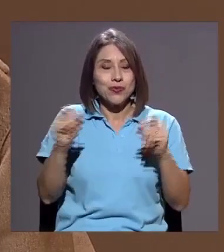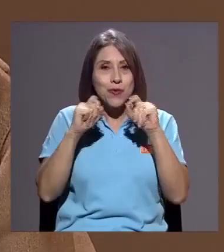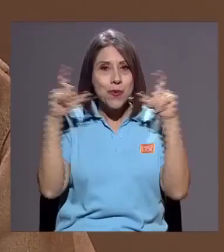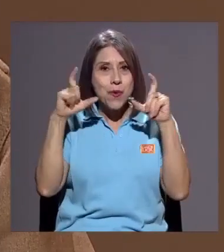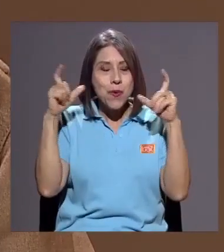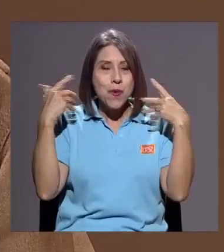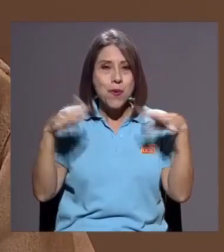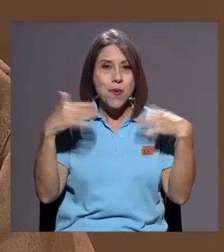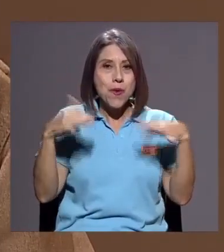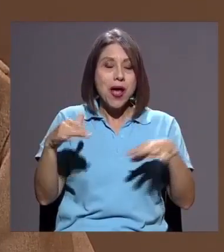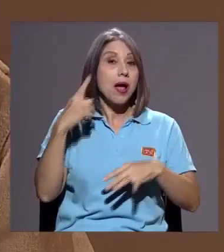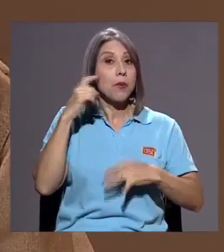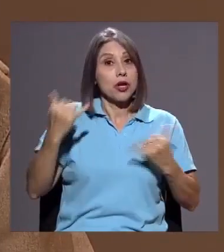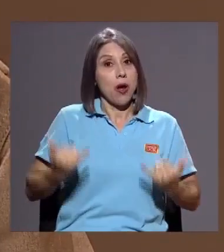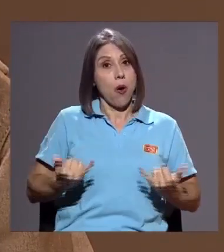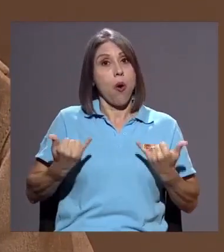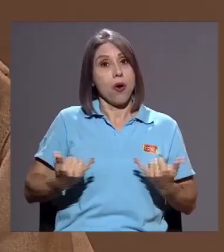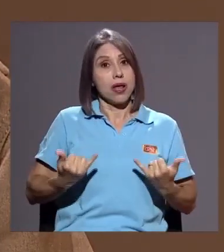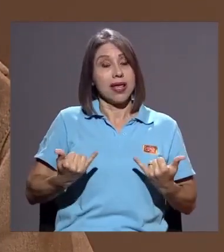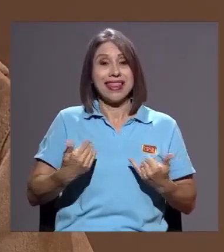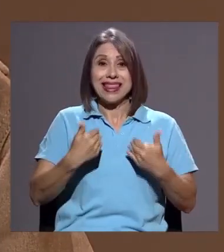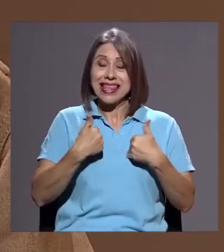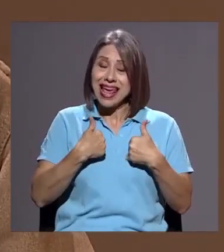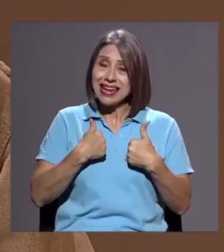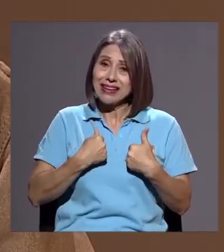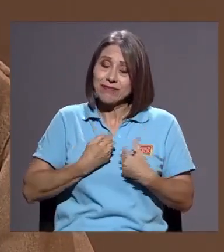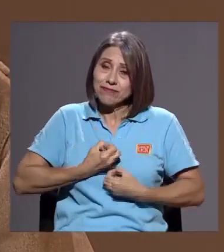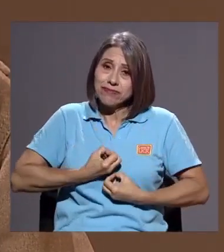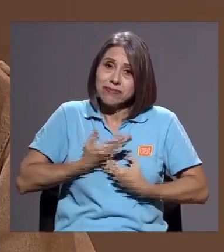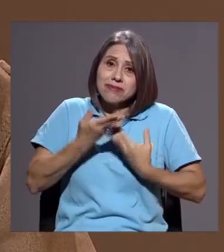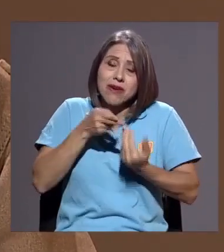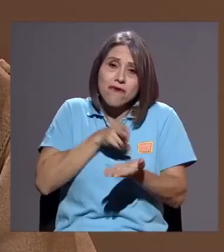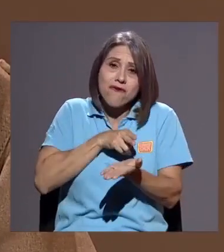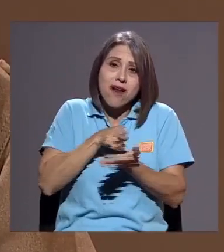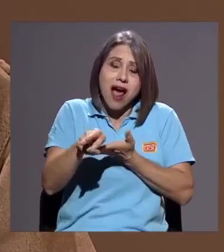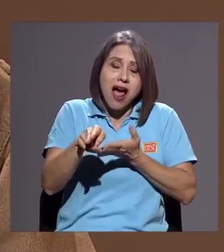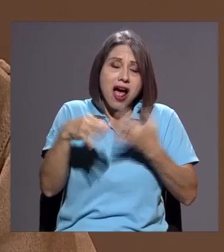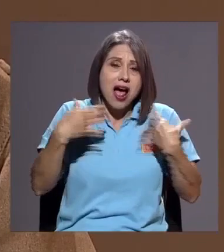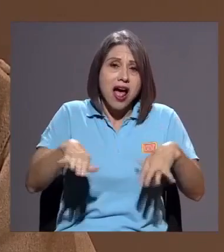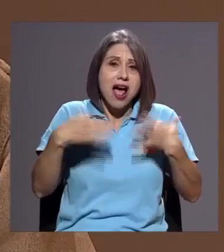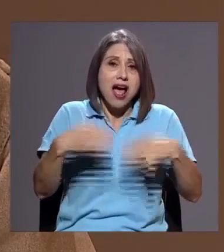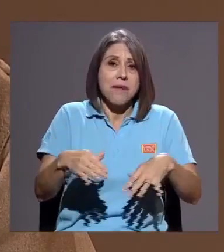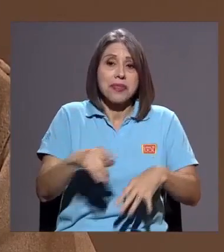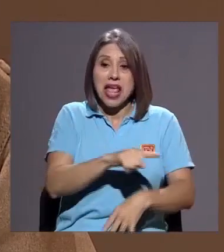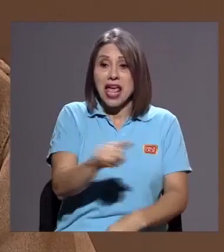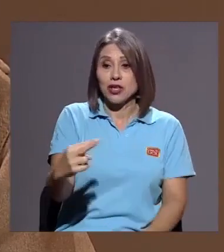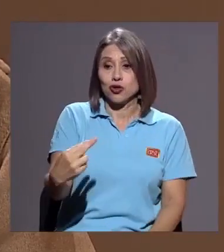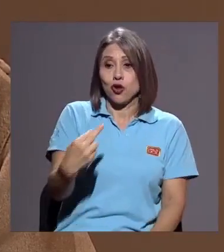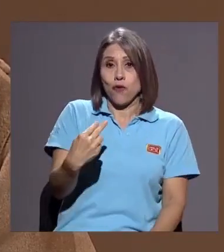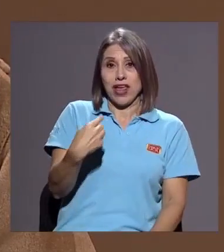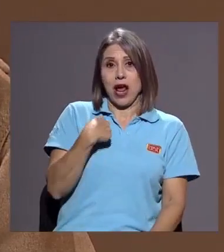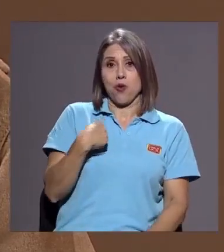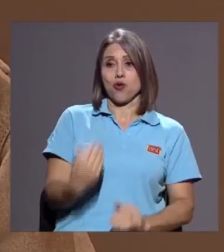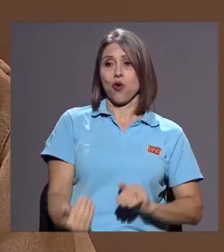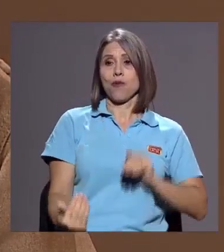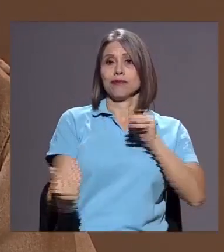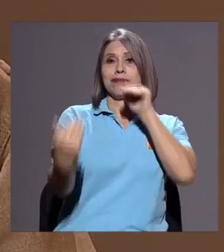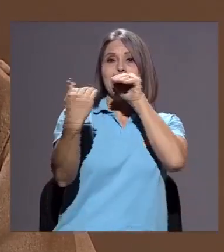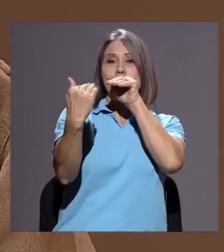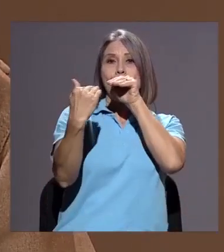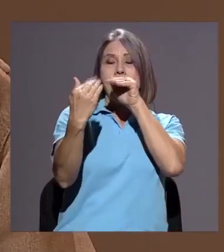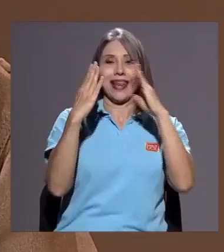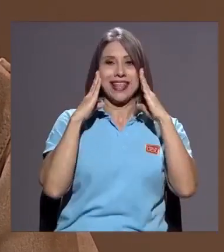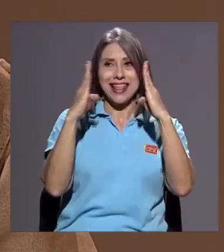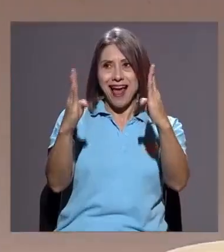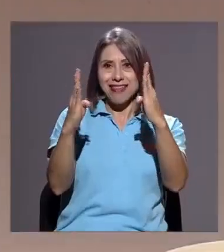nietos, porque hoy en día además tienen una franqueza absoluta y lo miran a uno como un igual y lo tratan como tal,